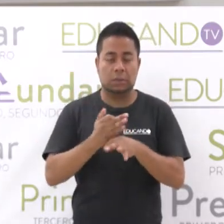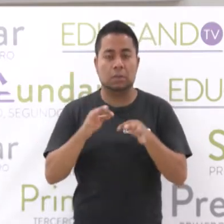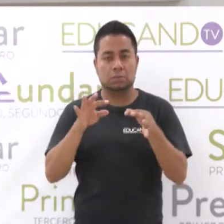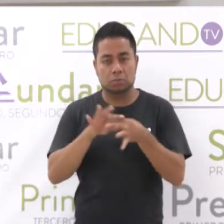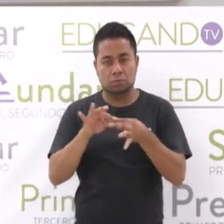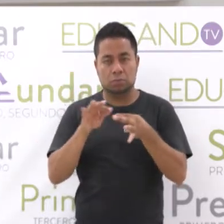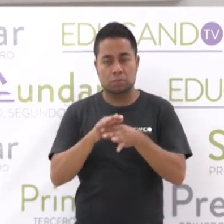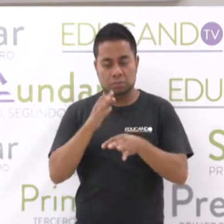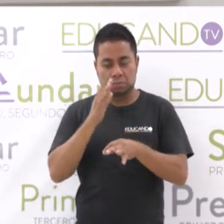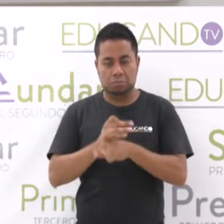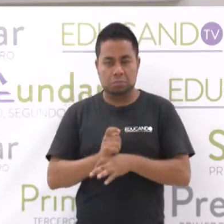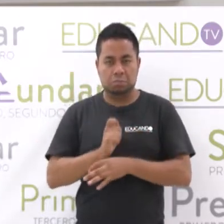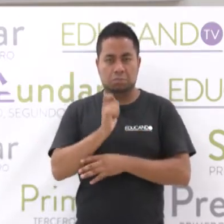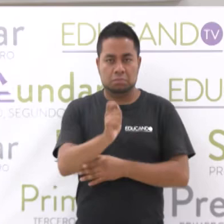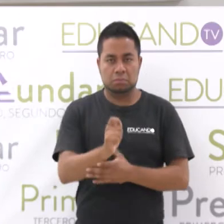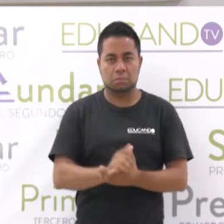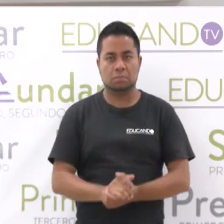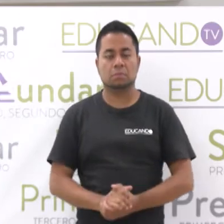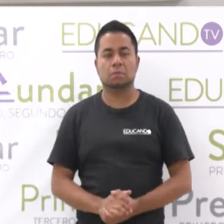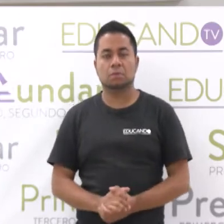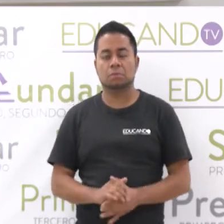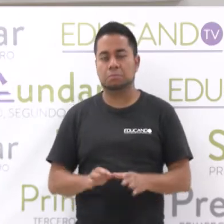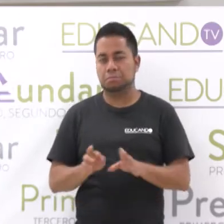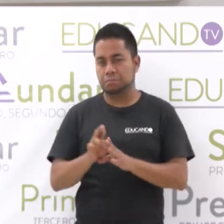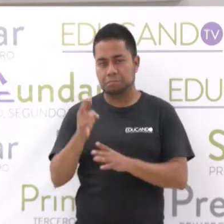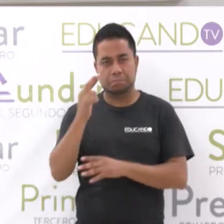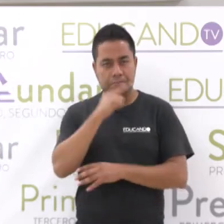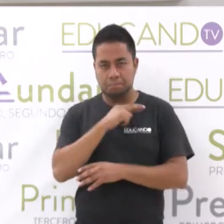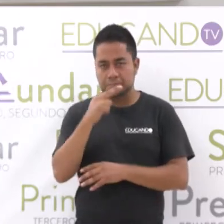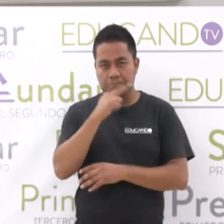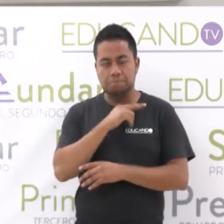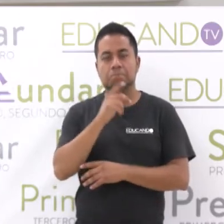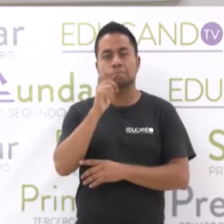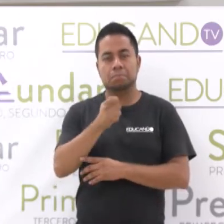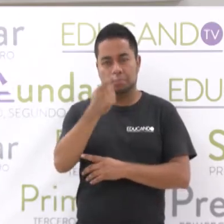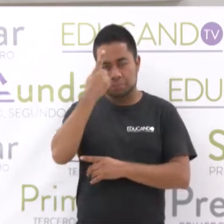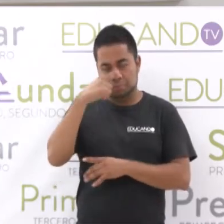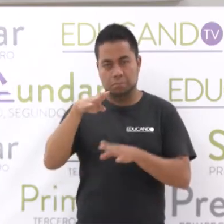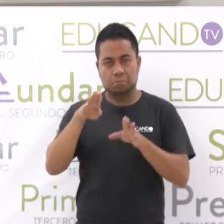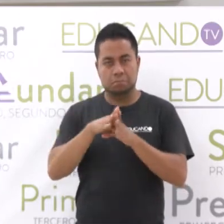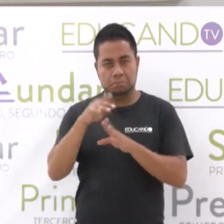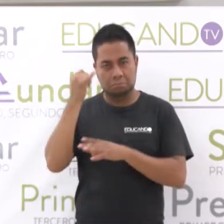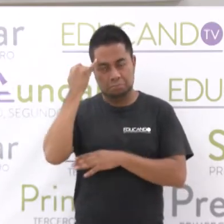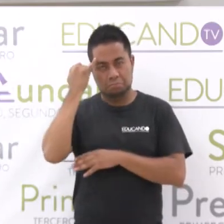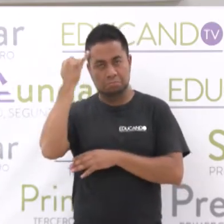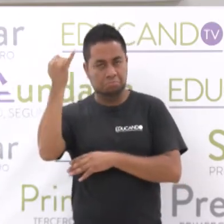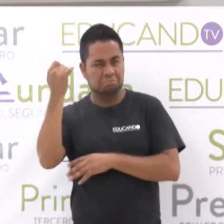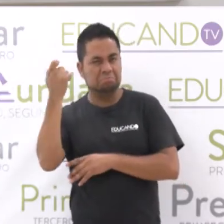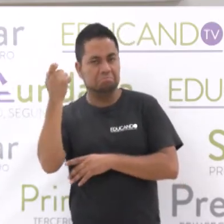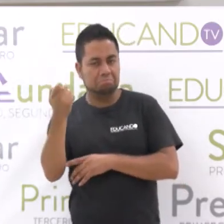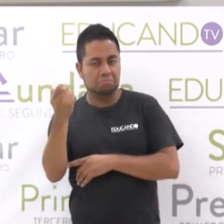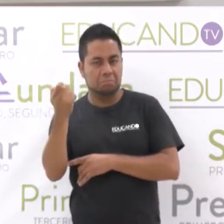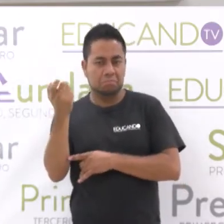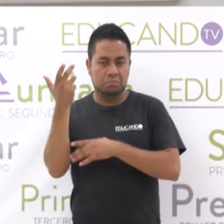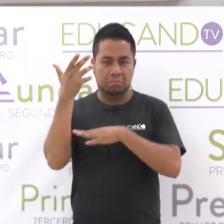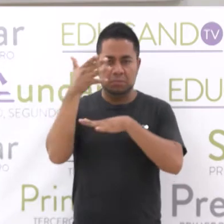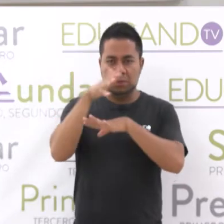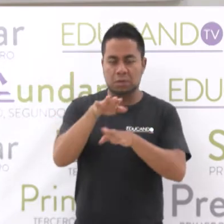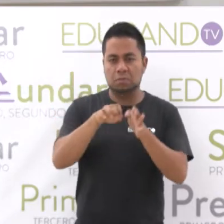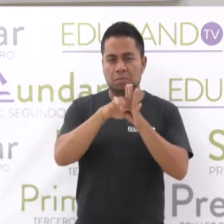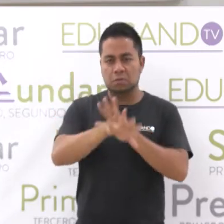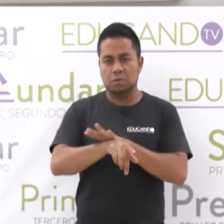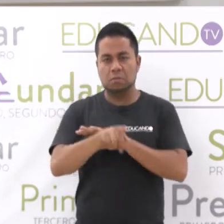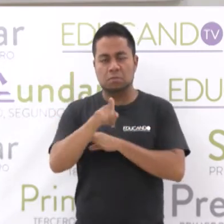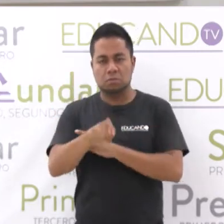ahondar en este momento. Vamos a ahondar rápidamente en la noción de